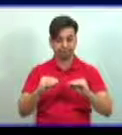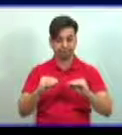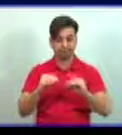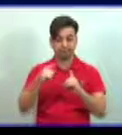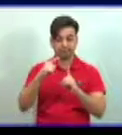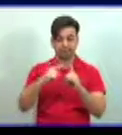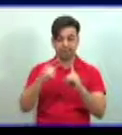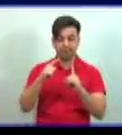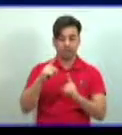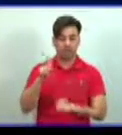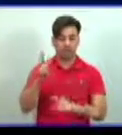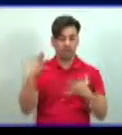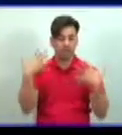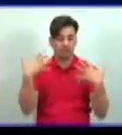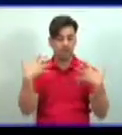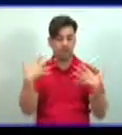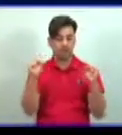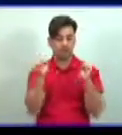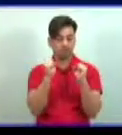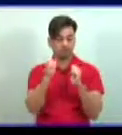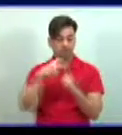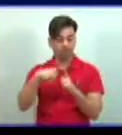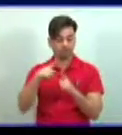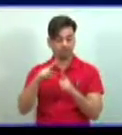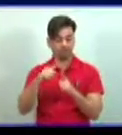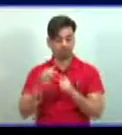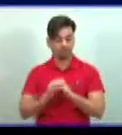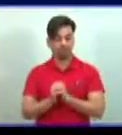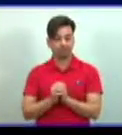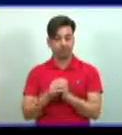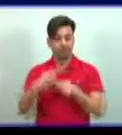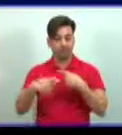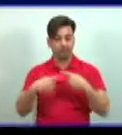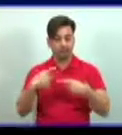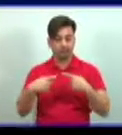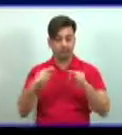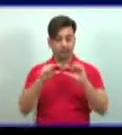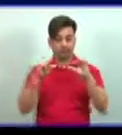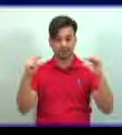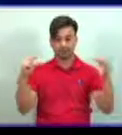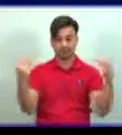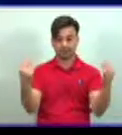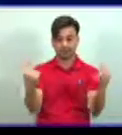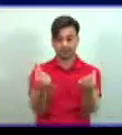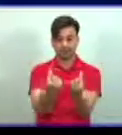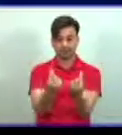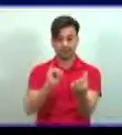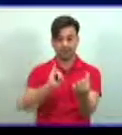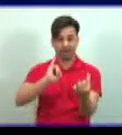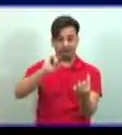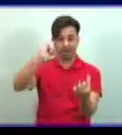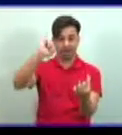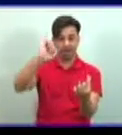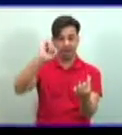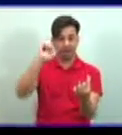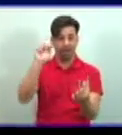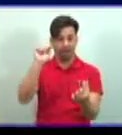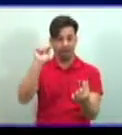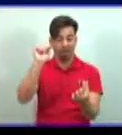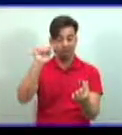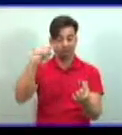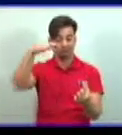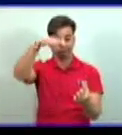medida en que nos alejamos del ecuador, la temperatura va disminuyendo. Entonces imagínense, en estos lugares poblados, nos